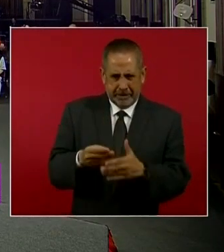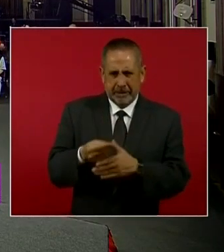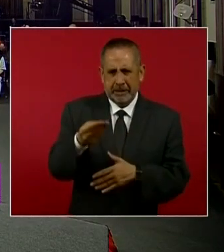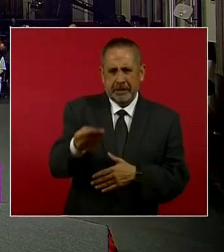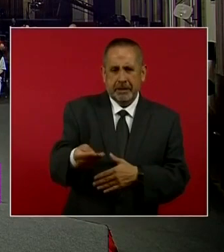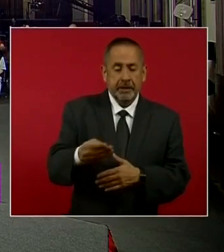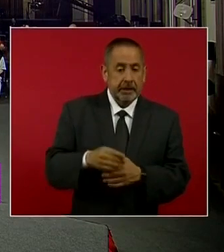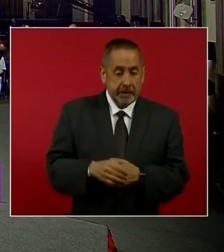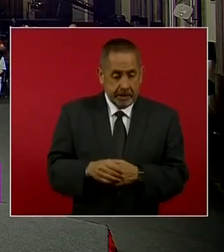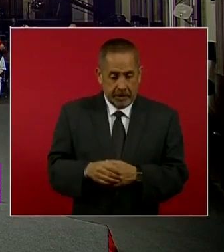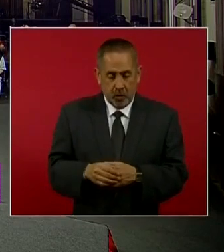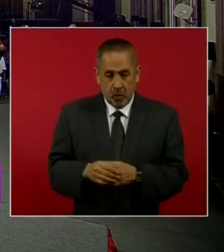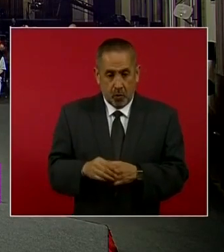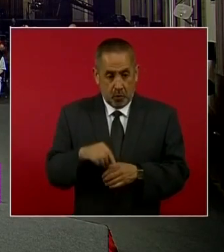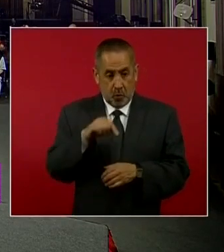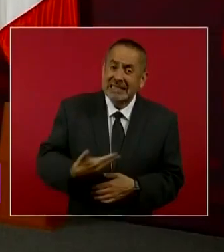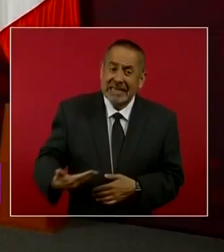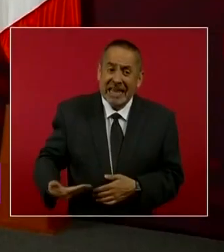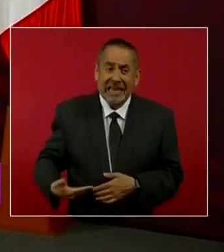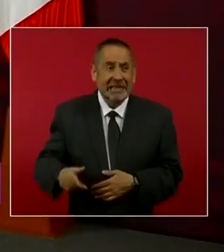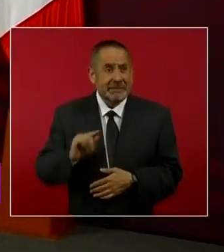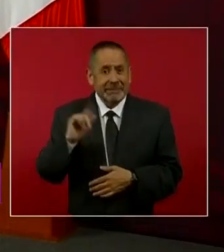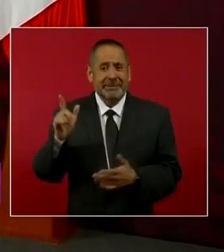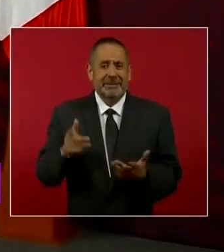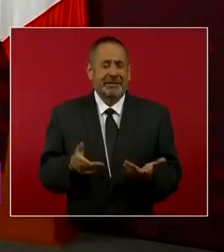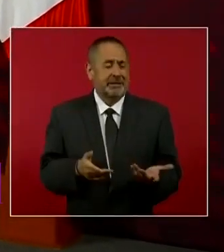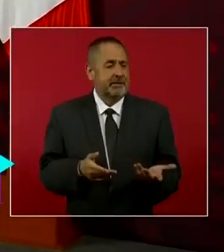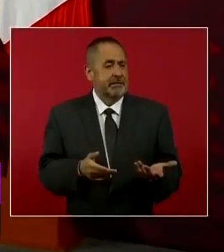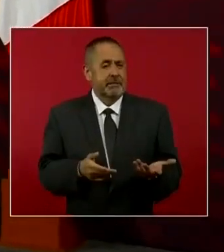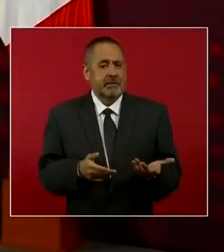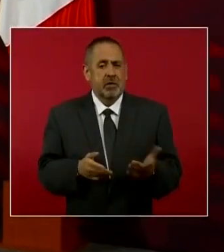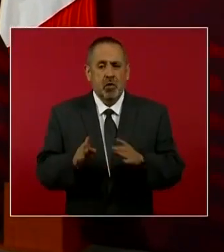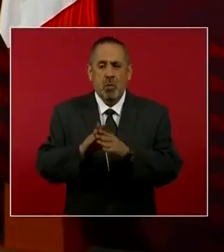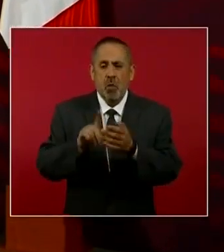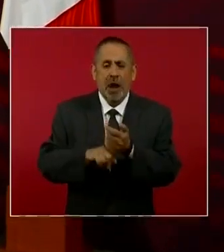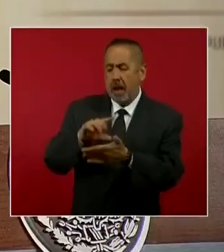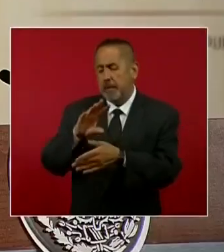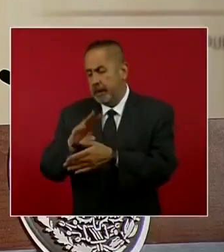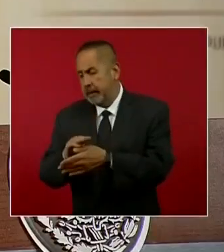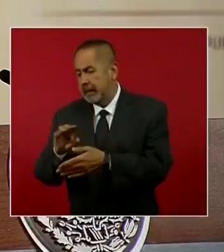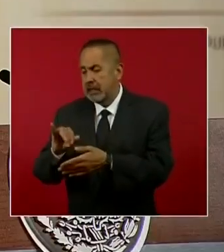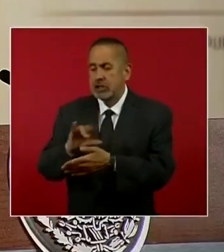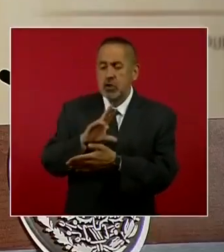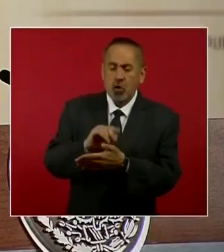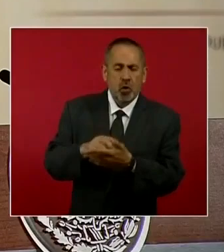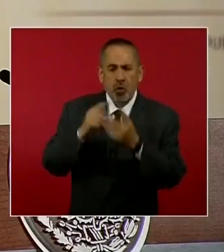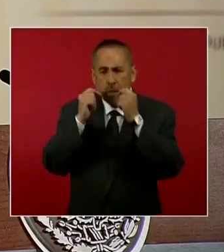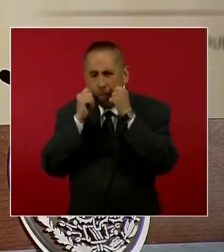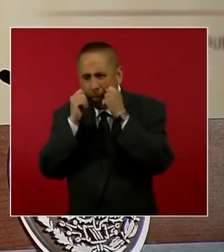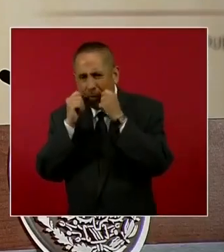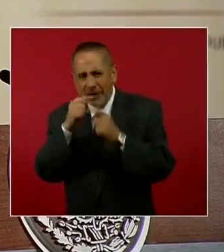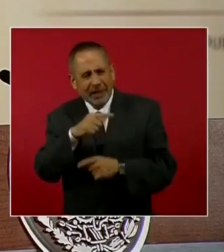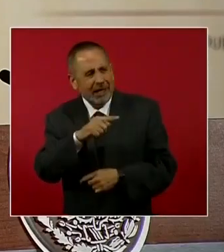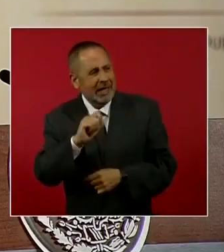se ocupa un cargo tan importante como el de presidente de México es a todas luces una